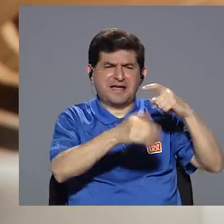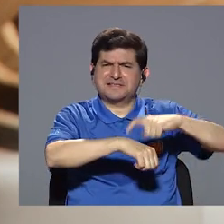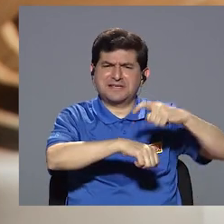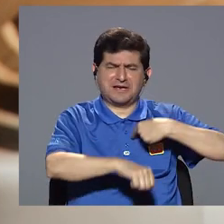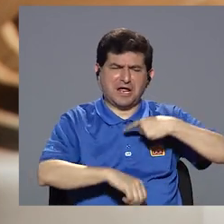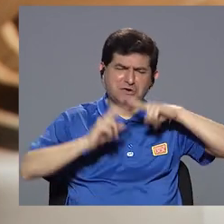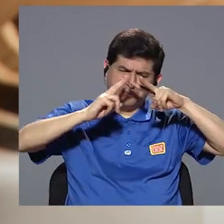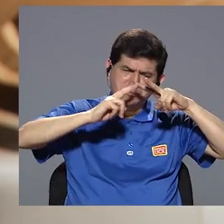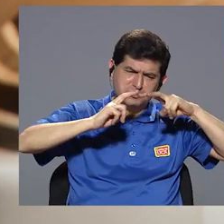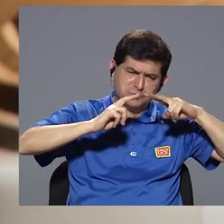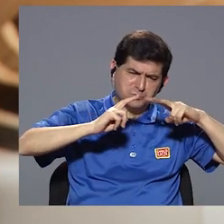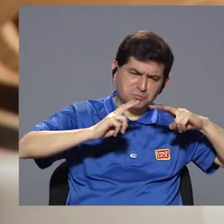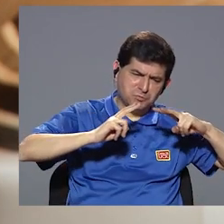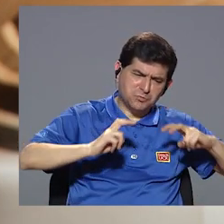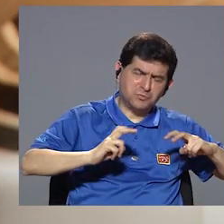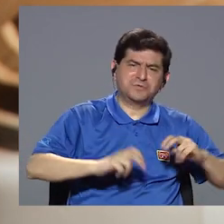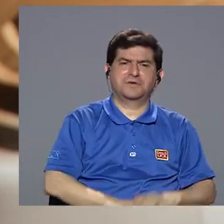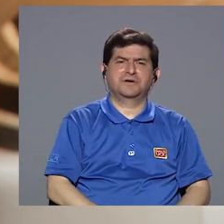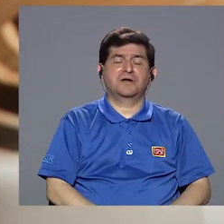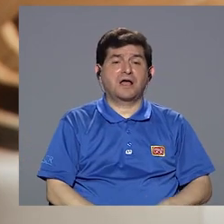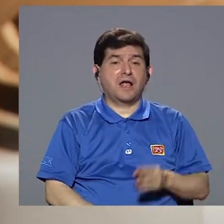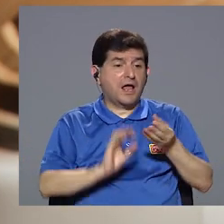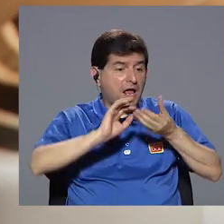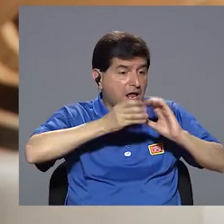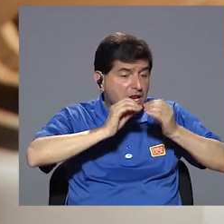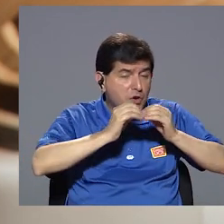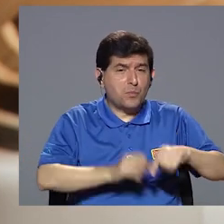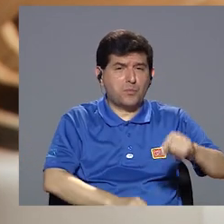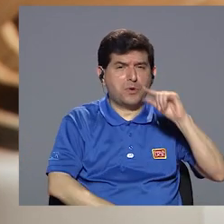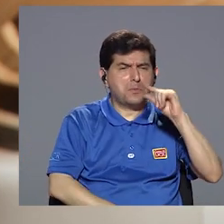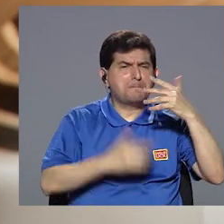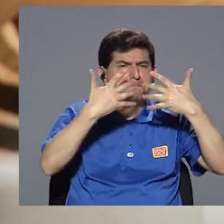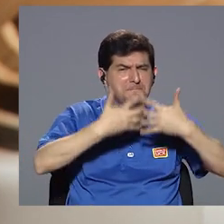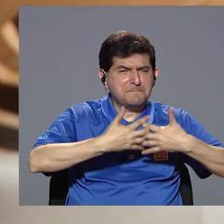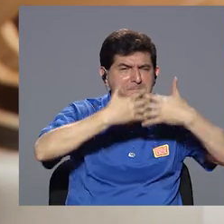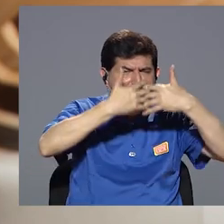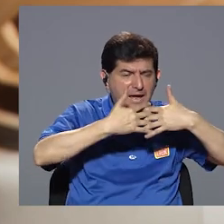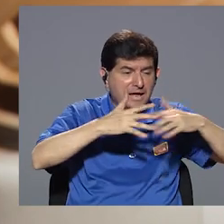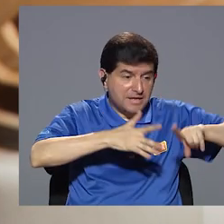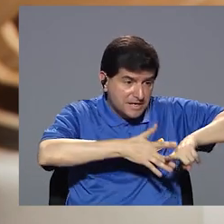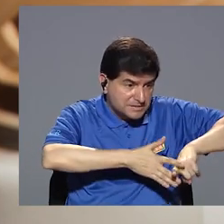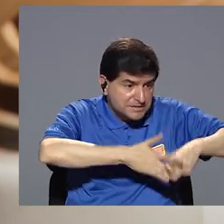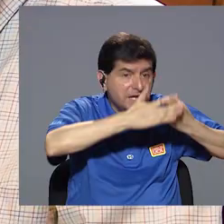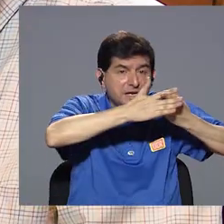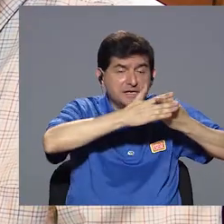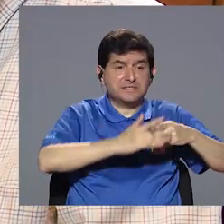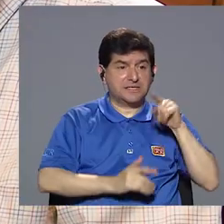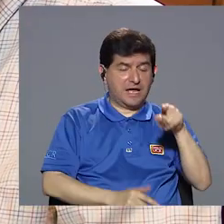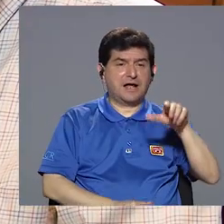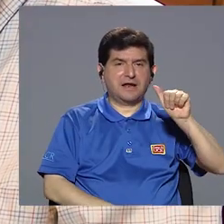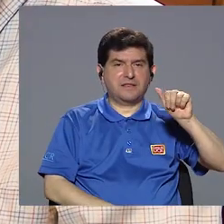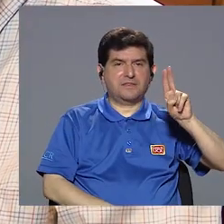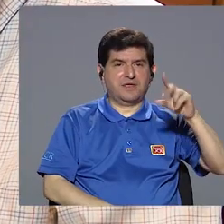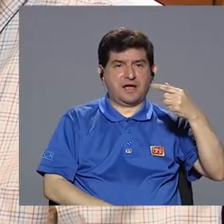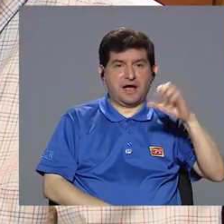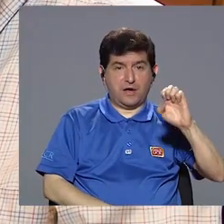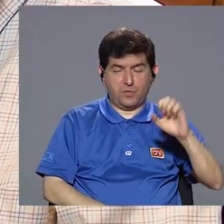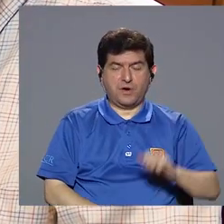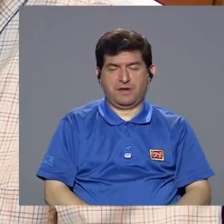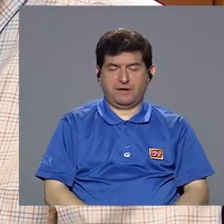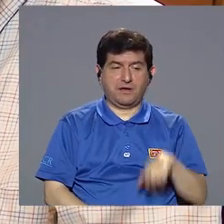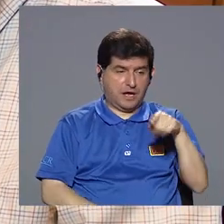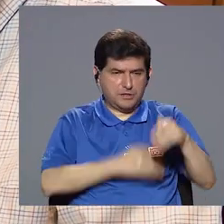recientemente estaba yo revisando la cantidad de pequeñas empresas que han surgido de auge